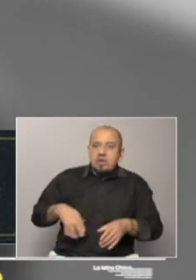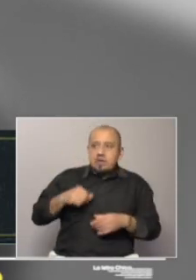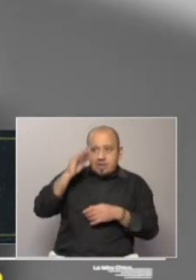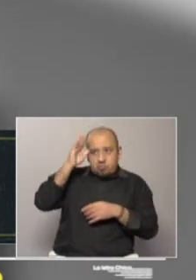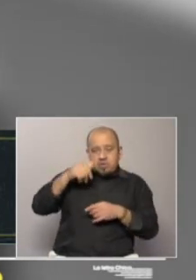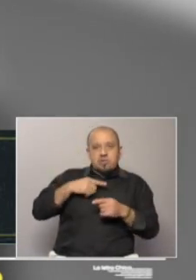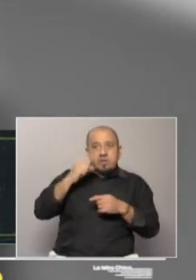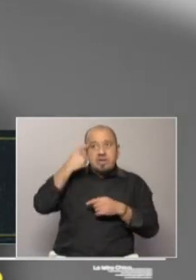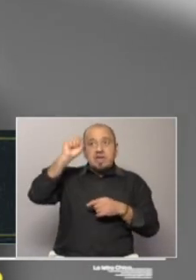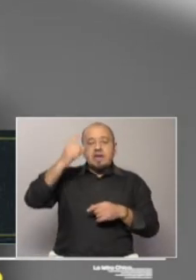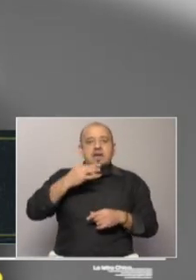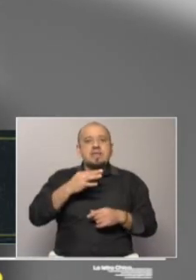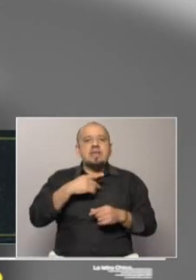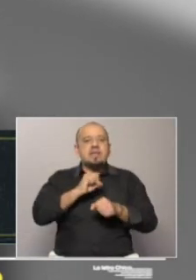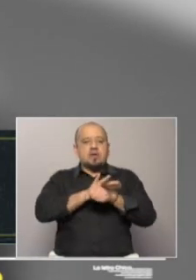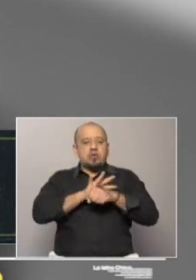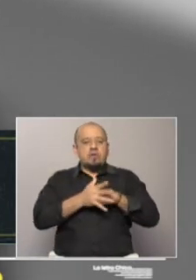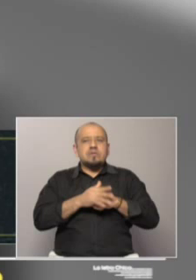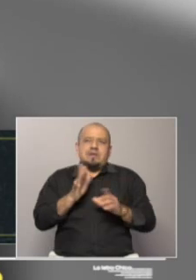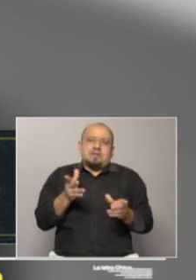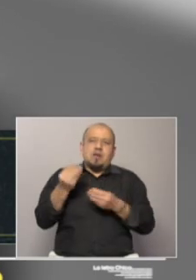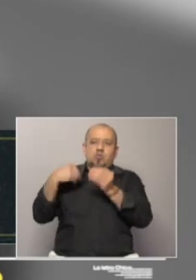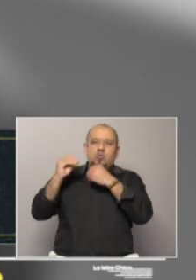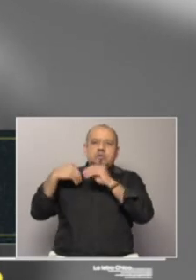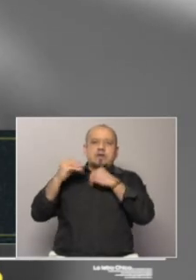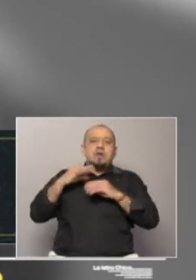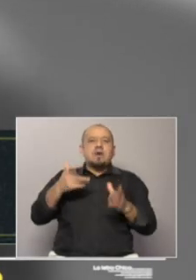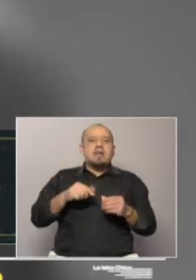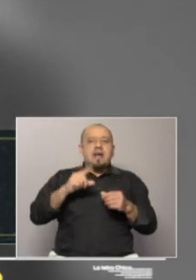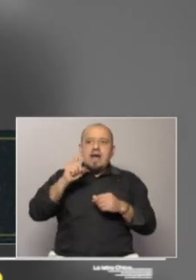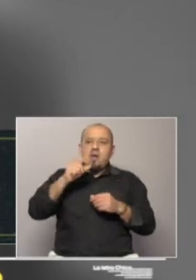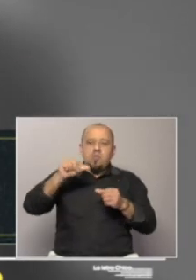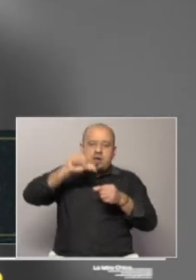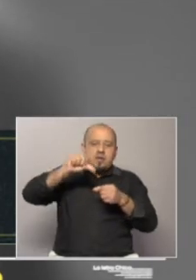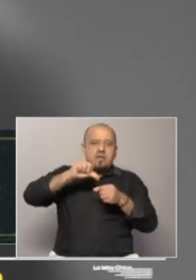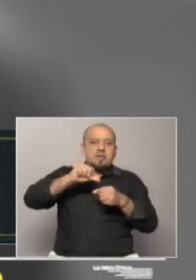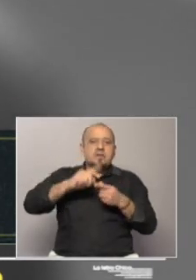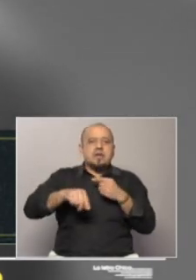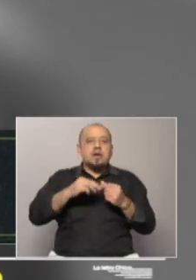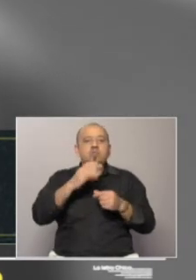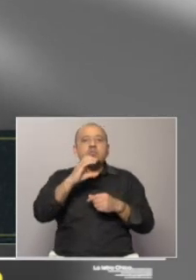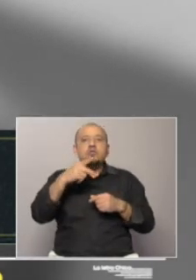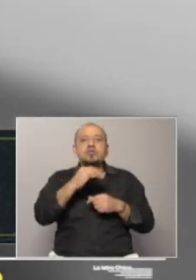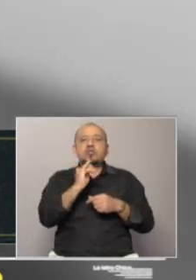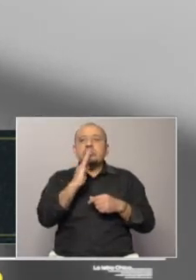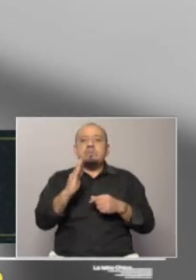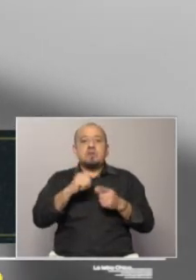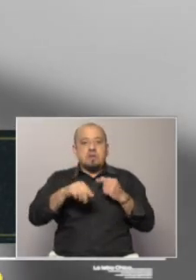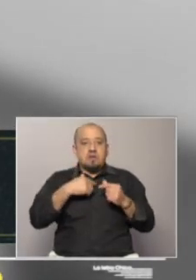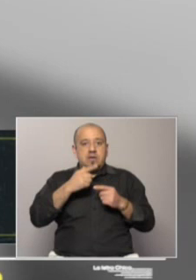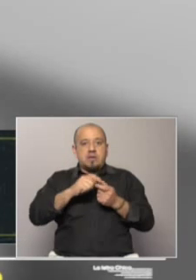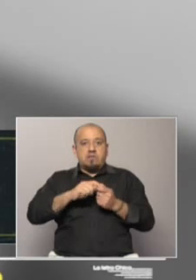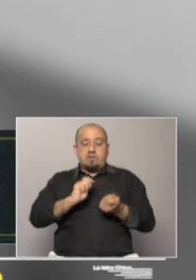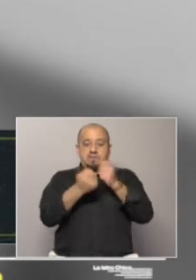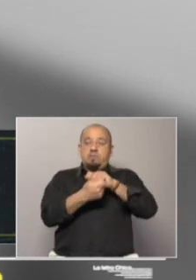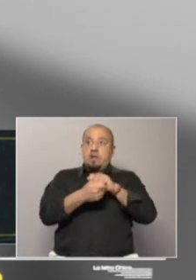del virus. ¡Ah! Es una excusa para ponernos un agua con colorante. ¡Súper! Donde hay un chip que inmediatamente nos va a transformar en